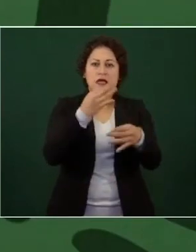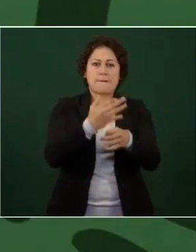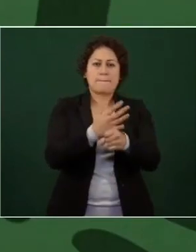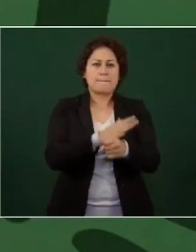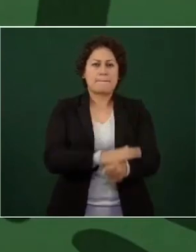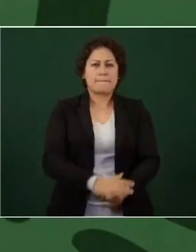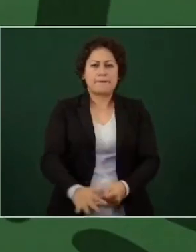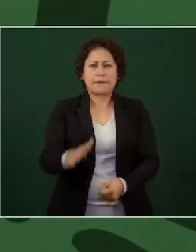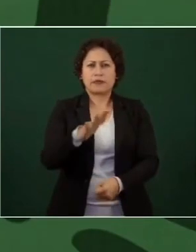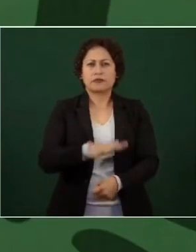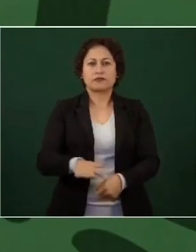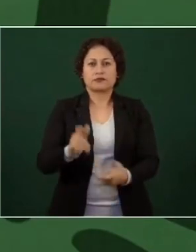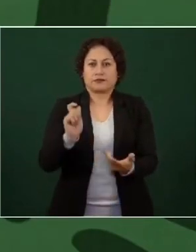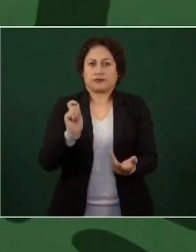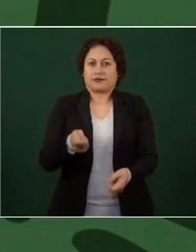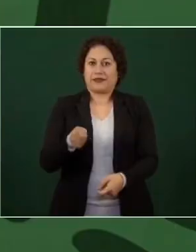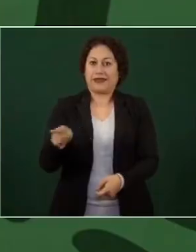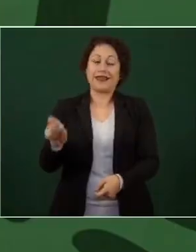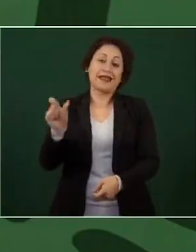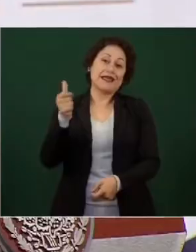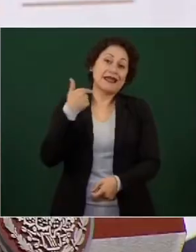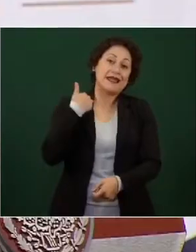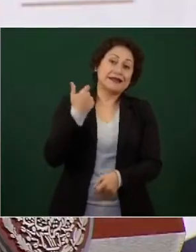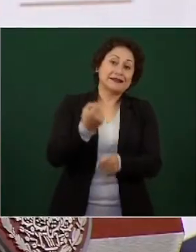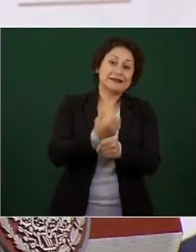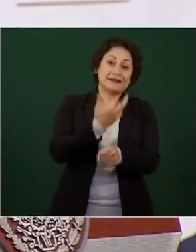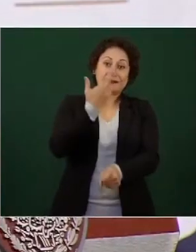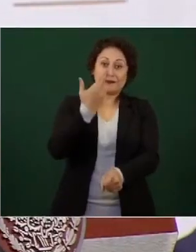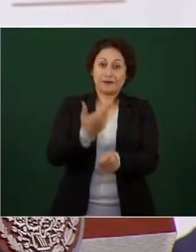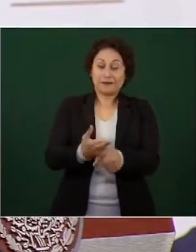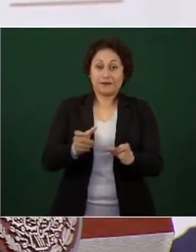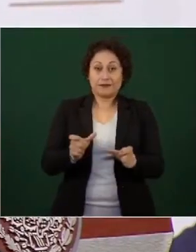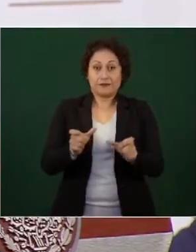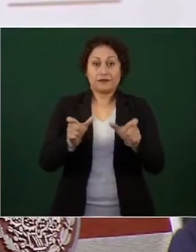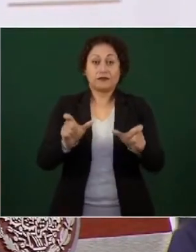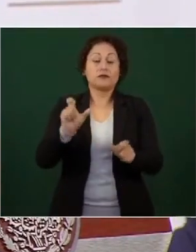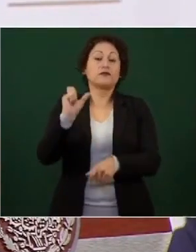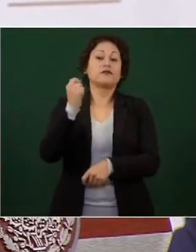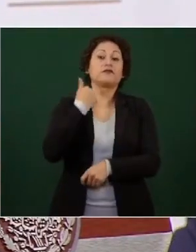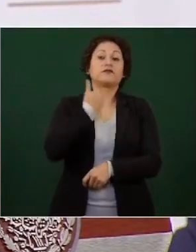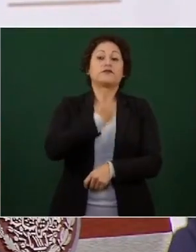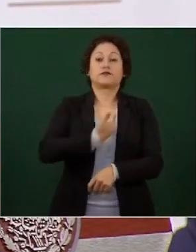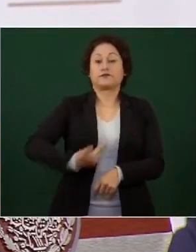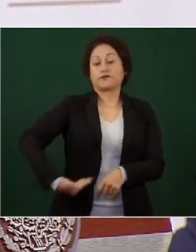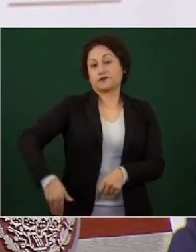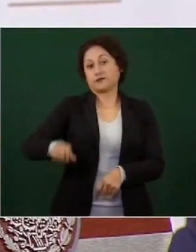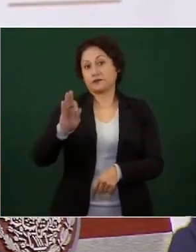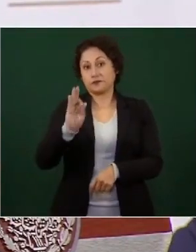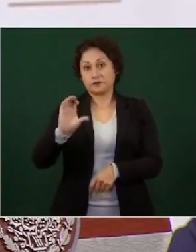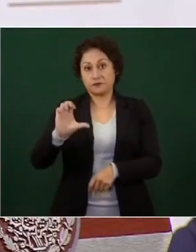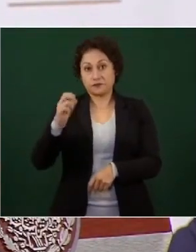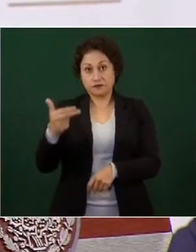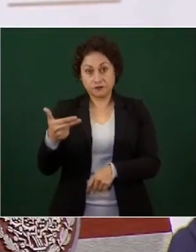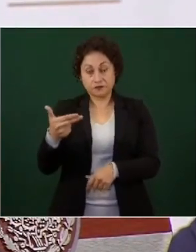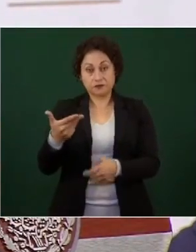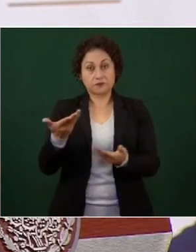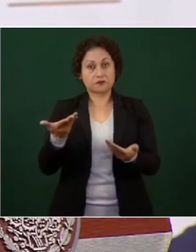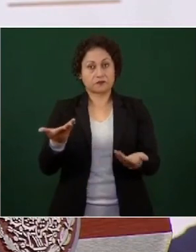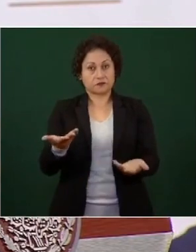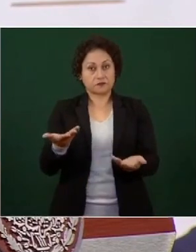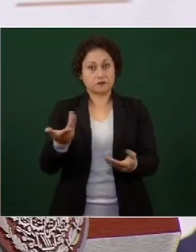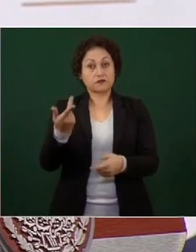Era el secretario de Seguridad Pública de Felipe Calderón. Además, un